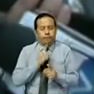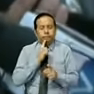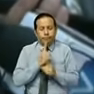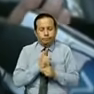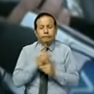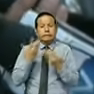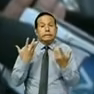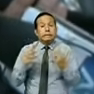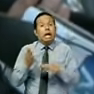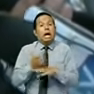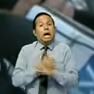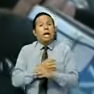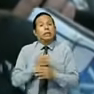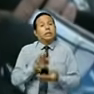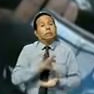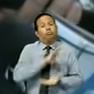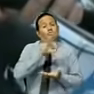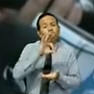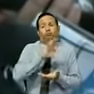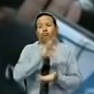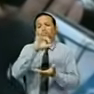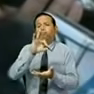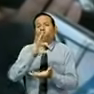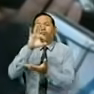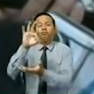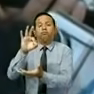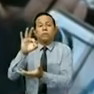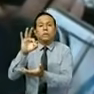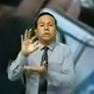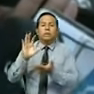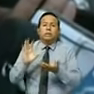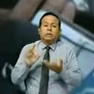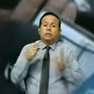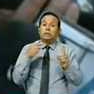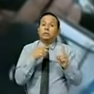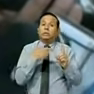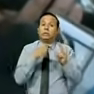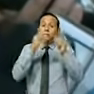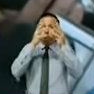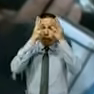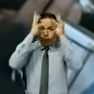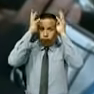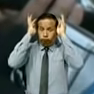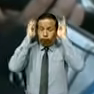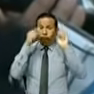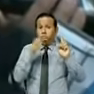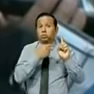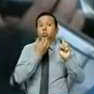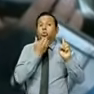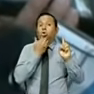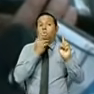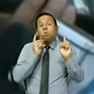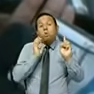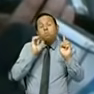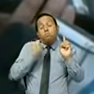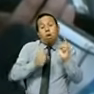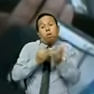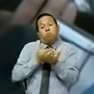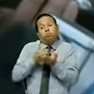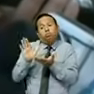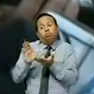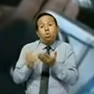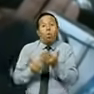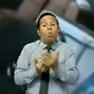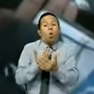secretarios, nombramientos de vicealcaldesa, que ahora el alcalde Jorge Yunda tiene a su consideración, puede volver a nombrar nuevos